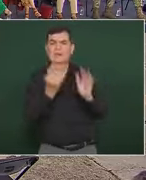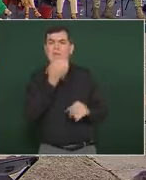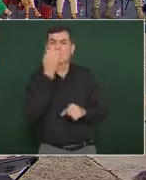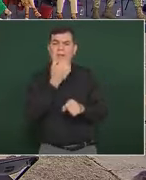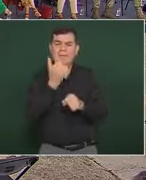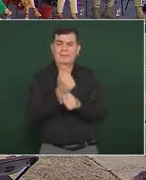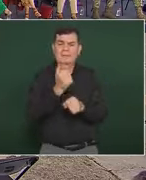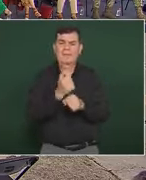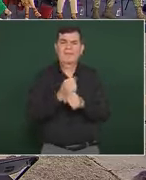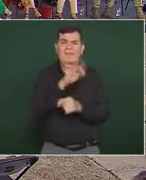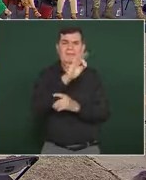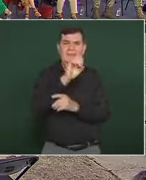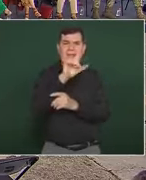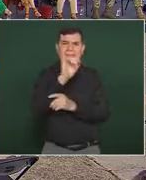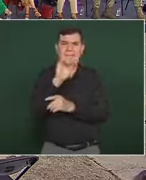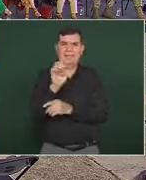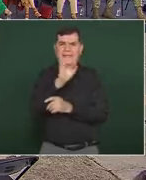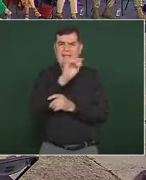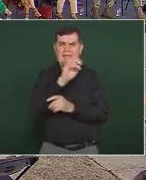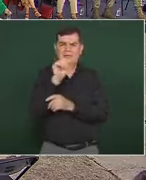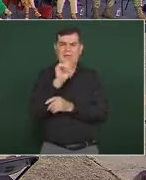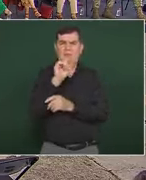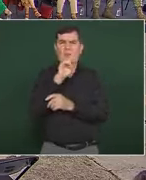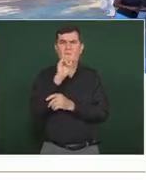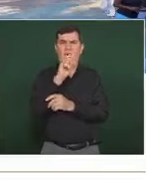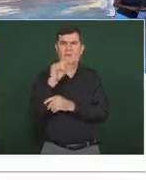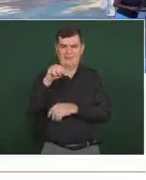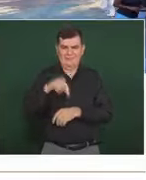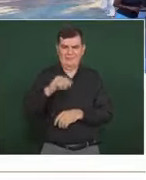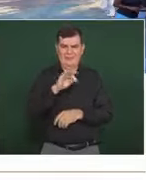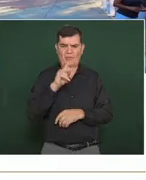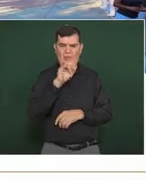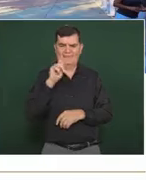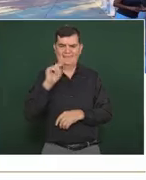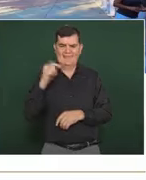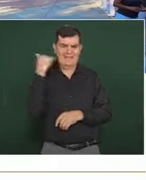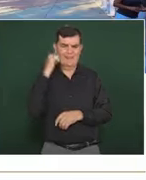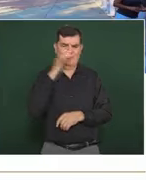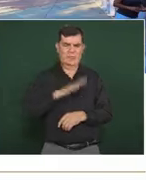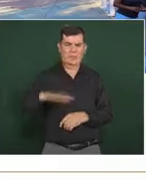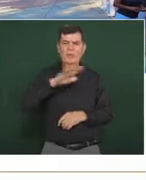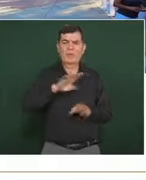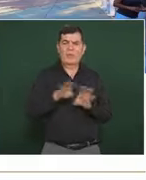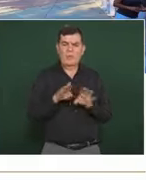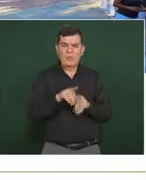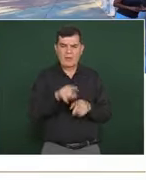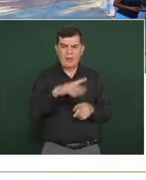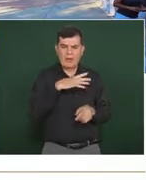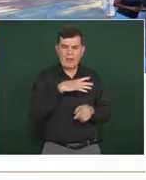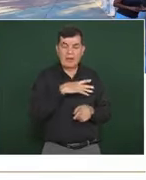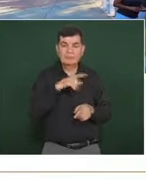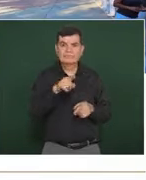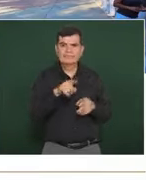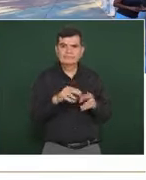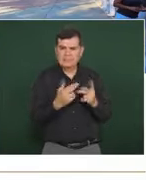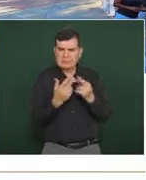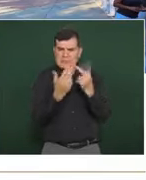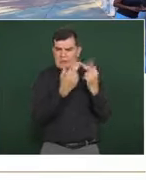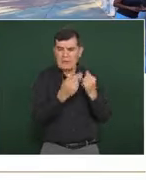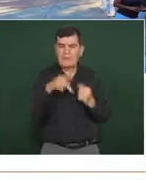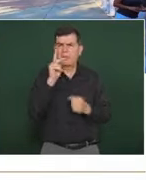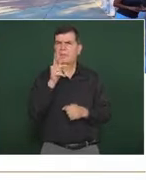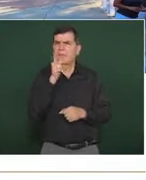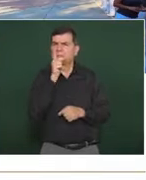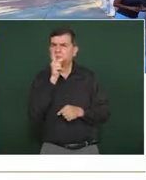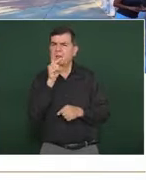primaria Felipe Carrillo Puerto de la colonia Fobiste aquí en Acapulco, de cómo quedó, y con la participación de madres, padres